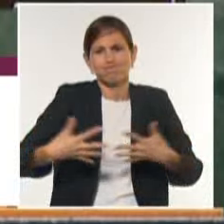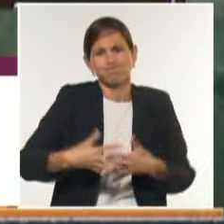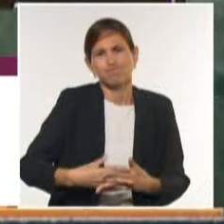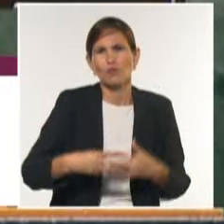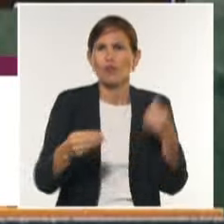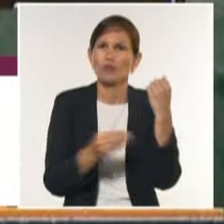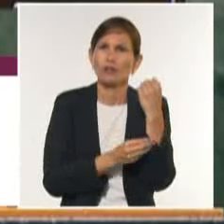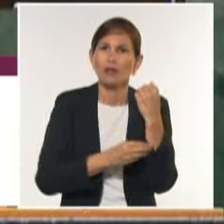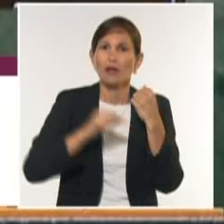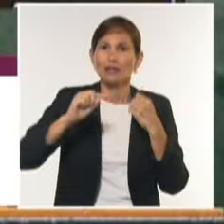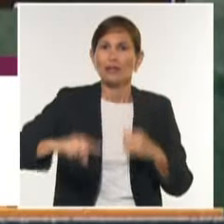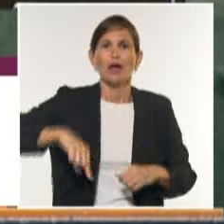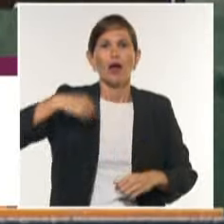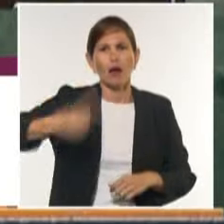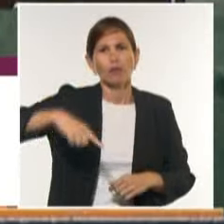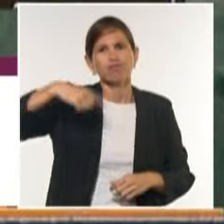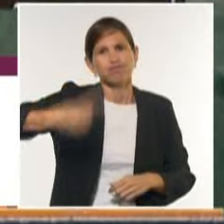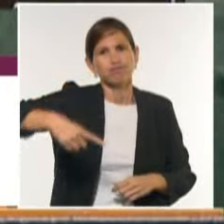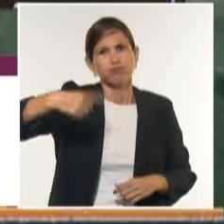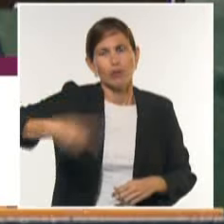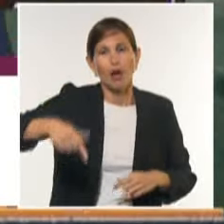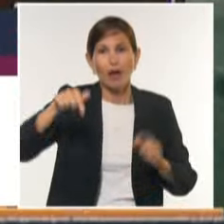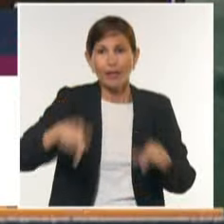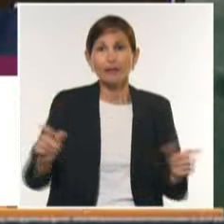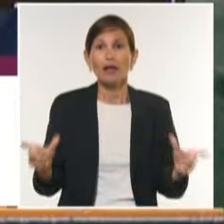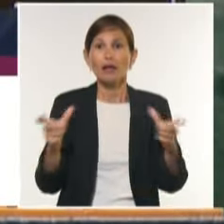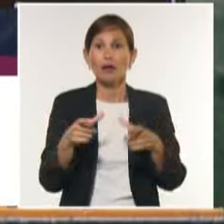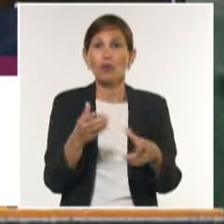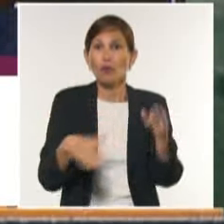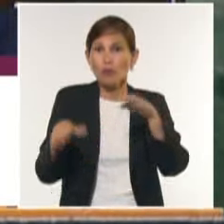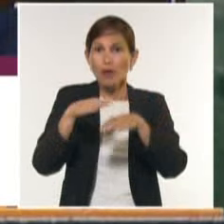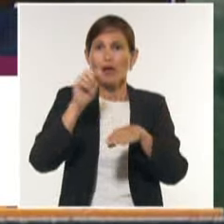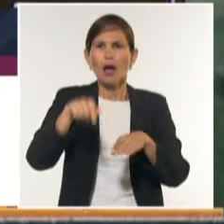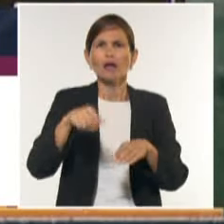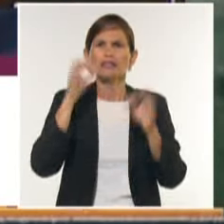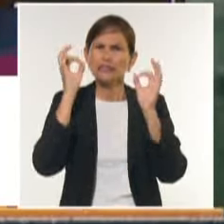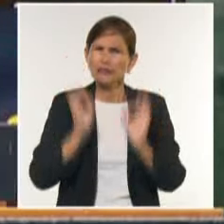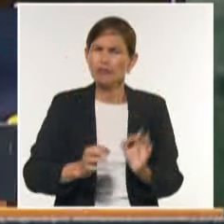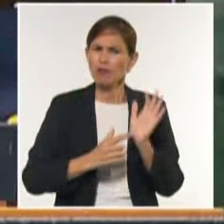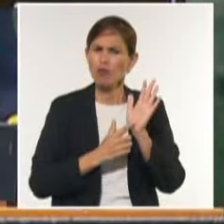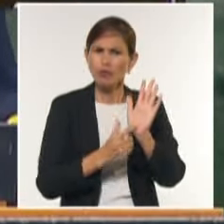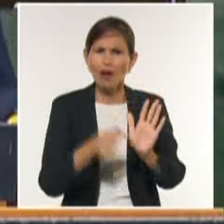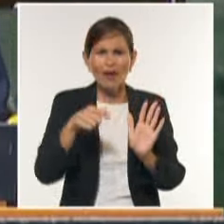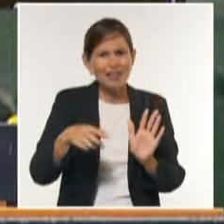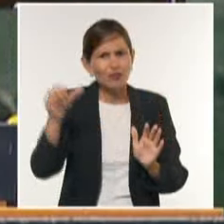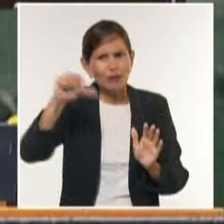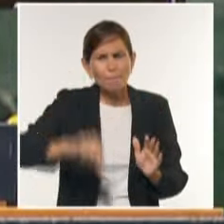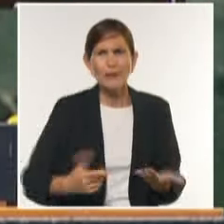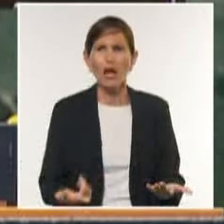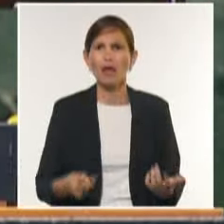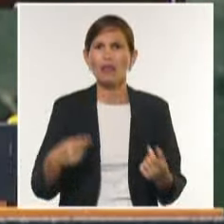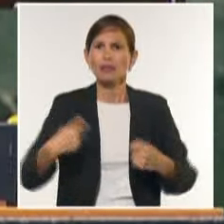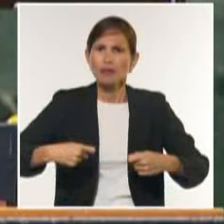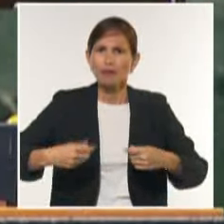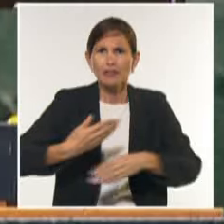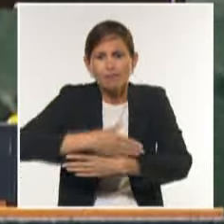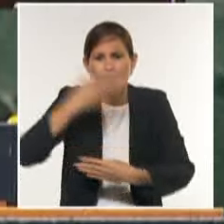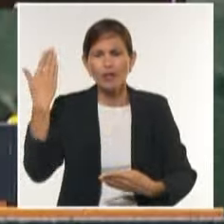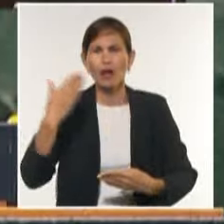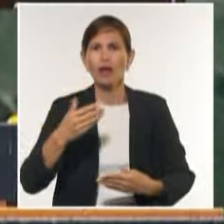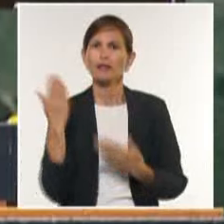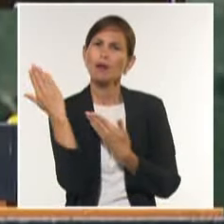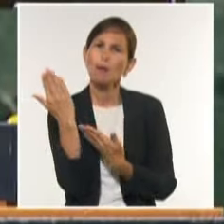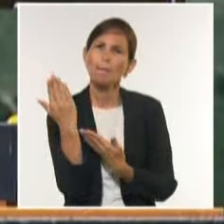Asamblea ha afirmado que ese bloqueo es de lo más injusto. Mi país se suma a la comunidad caribeña que pide